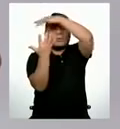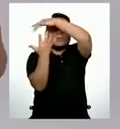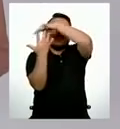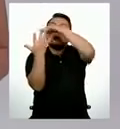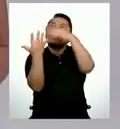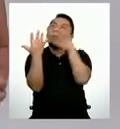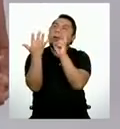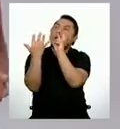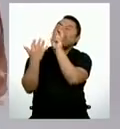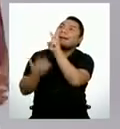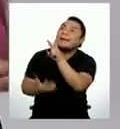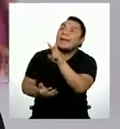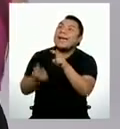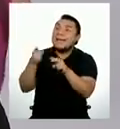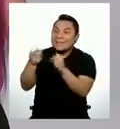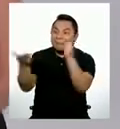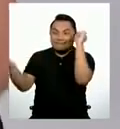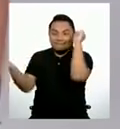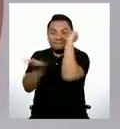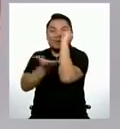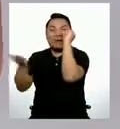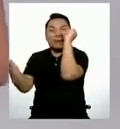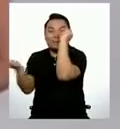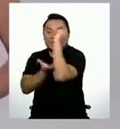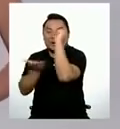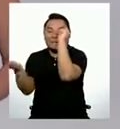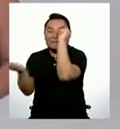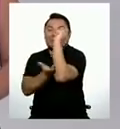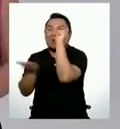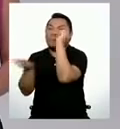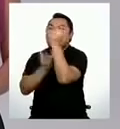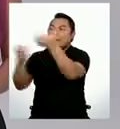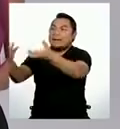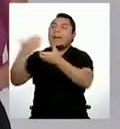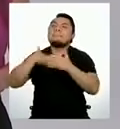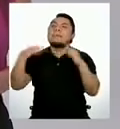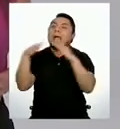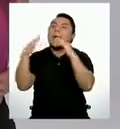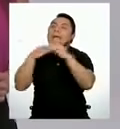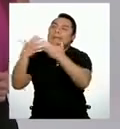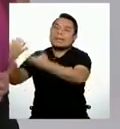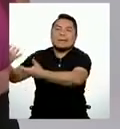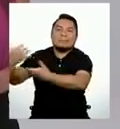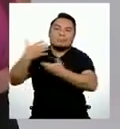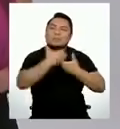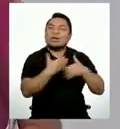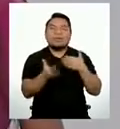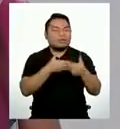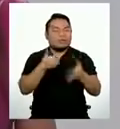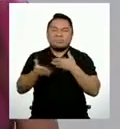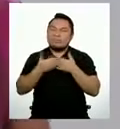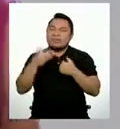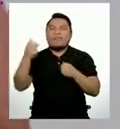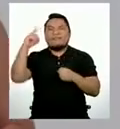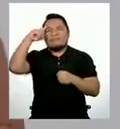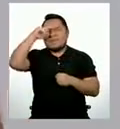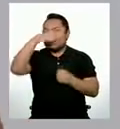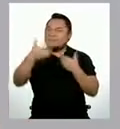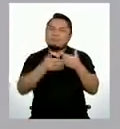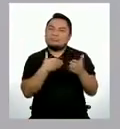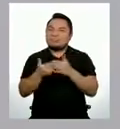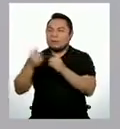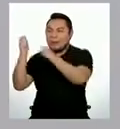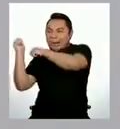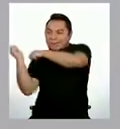Y pensó que podía cortarlo y llevárselo arrastrando a su casa. Aunque le tomara días, pensó que podría